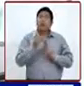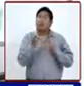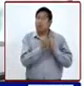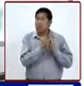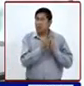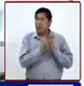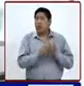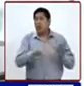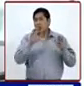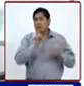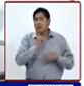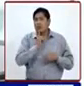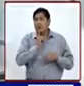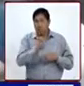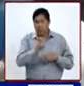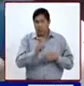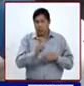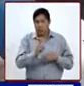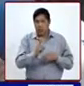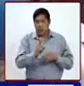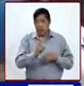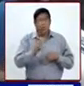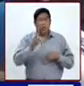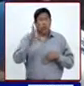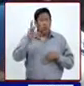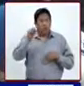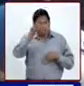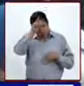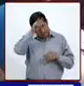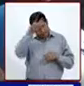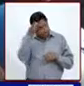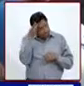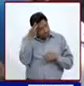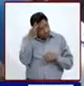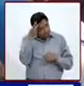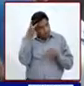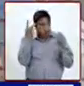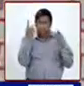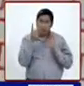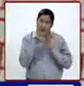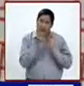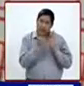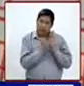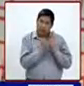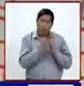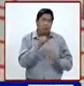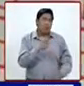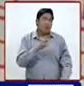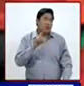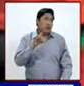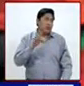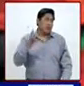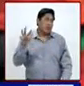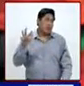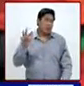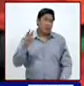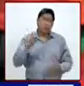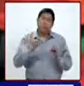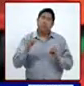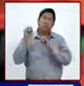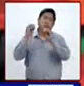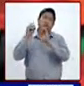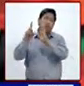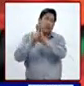decreto ya garantiza prácticamente. Y no malentendamos, no es la letra muerta del decreto 4824 subido a rango de ley,